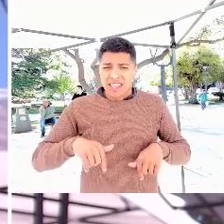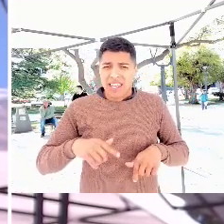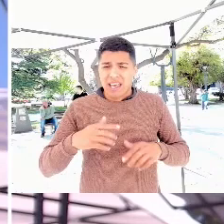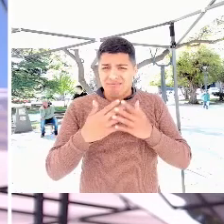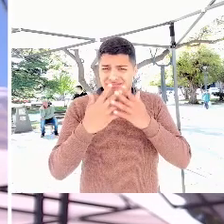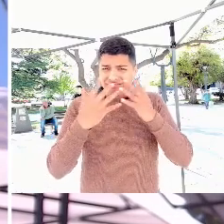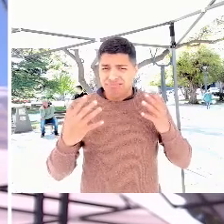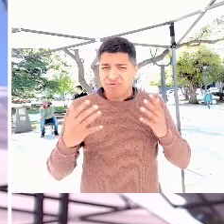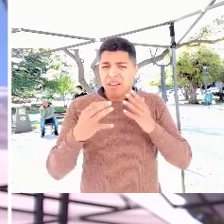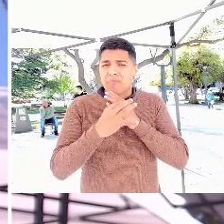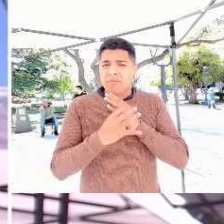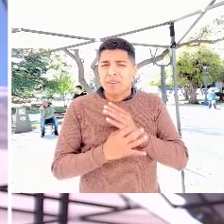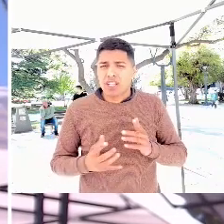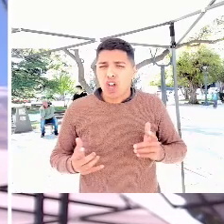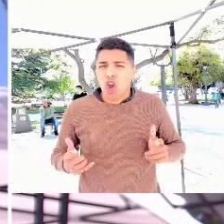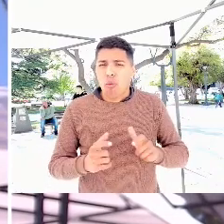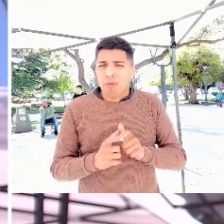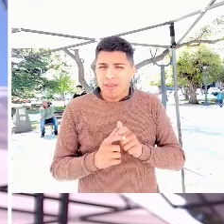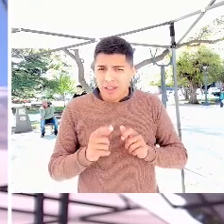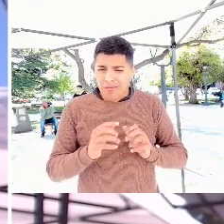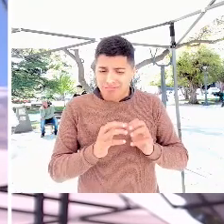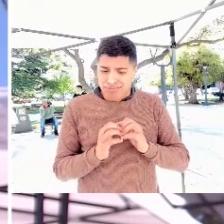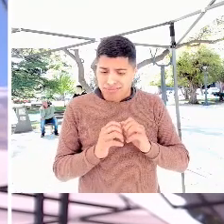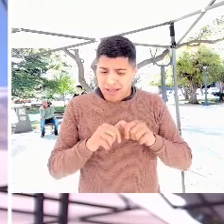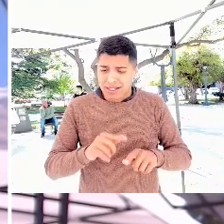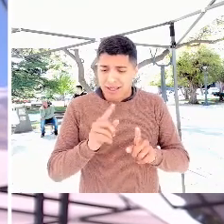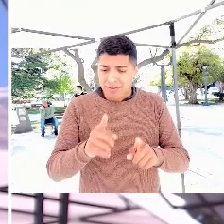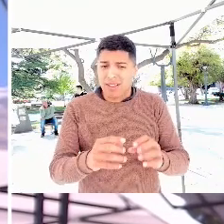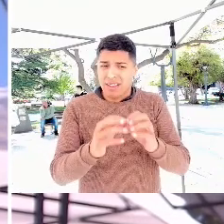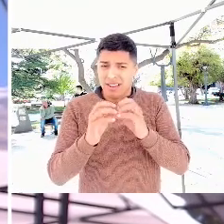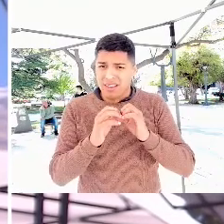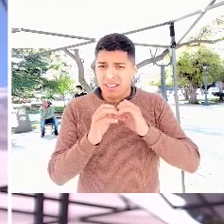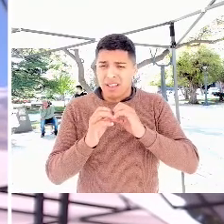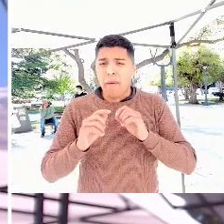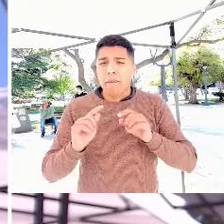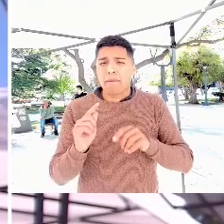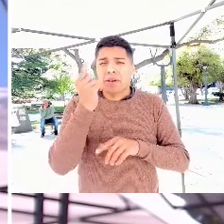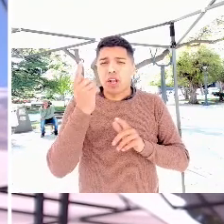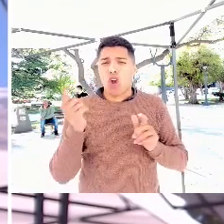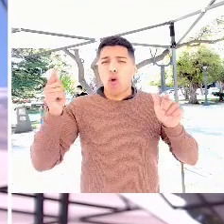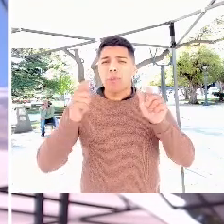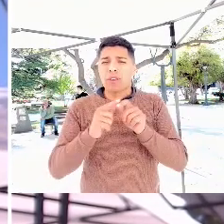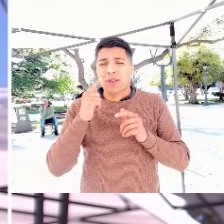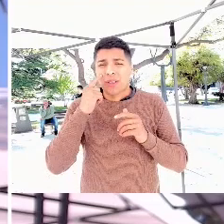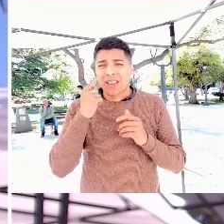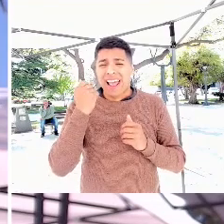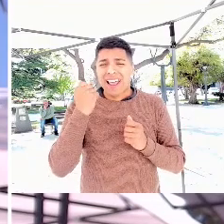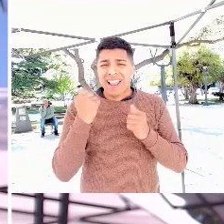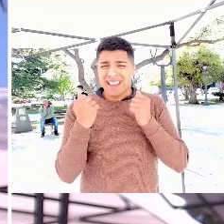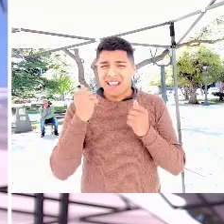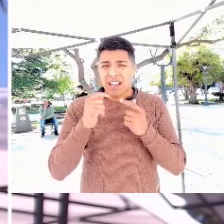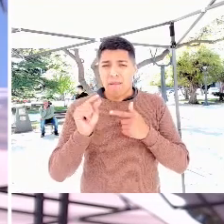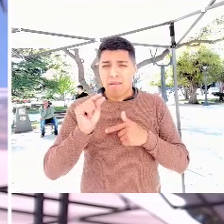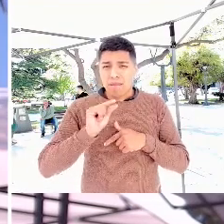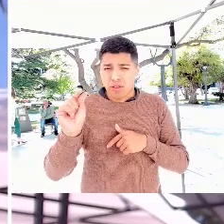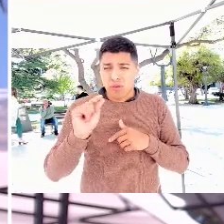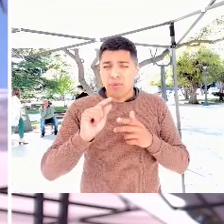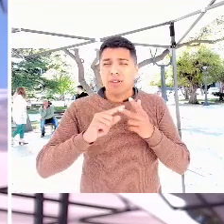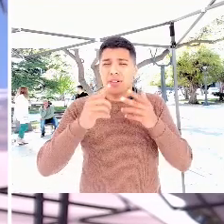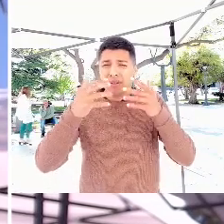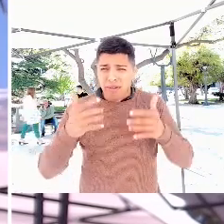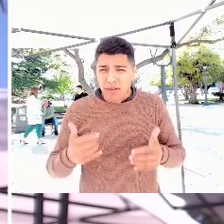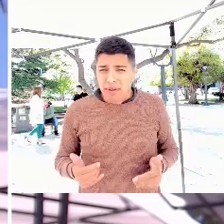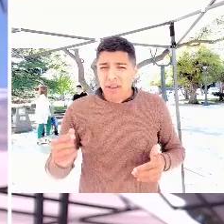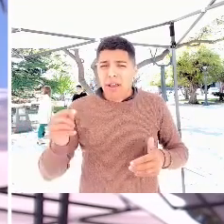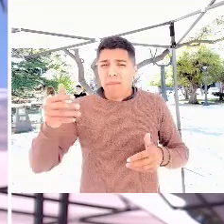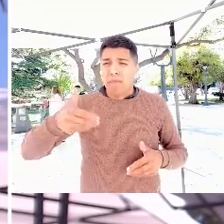los expedientes con despacho de comisión, comenzando por la Comisión de Hacienda, Presupuesto, Crédito Público y